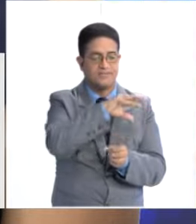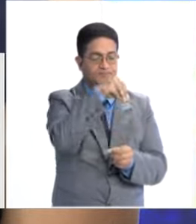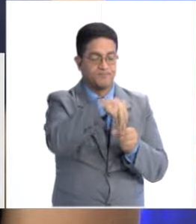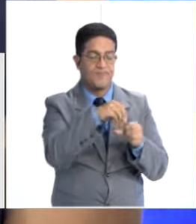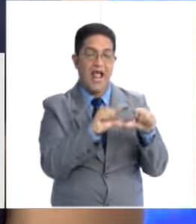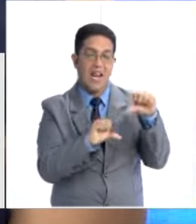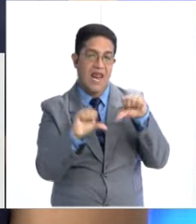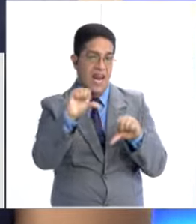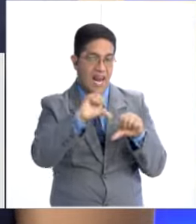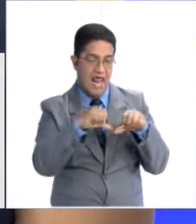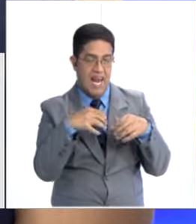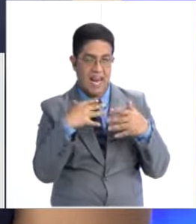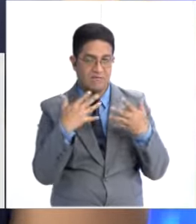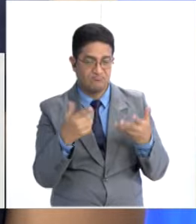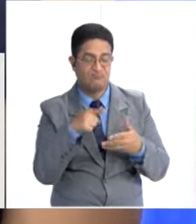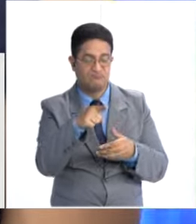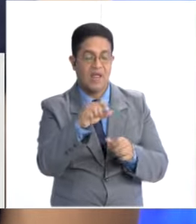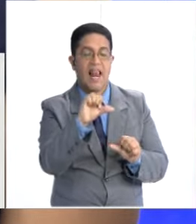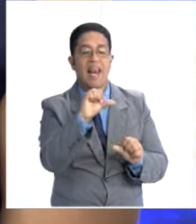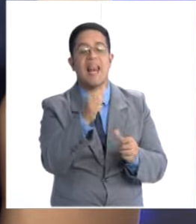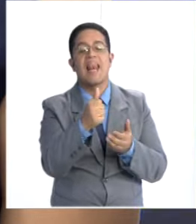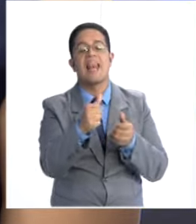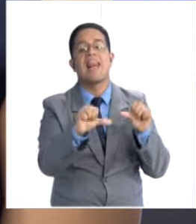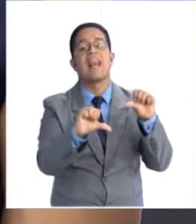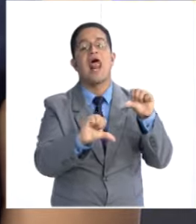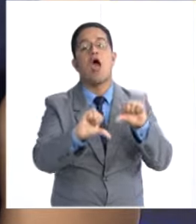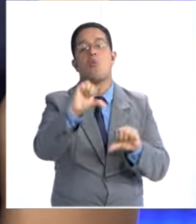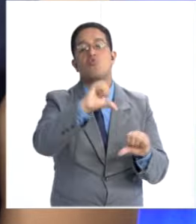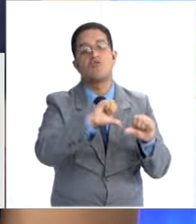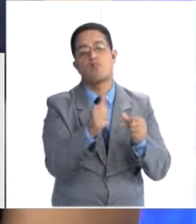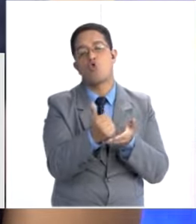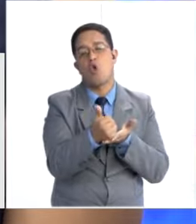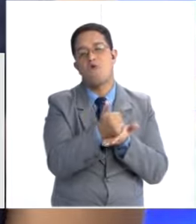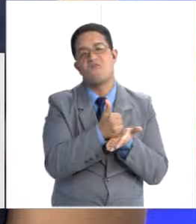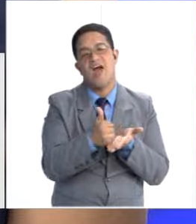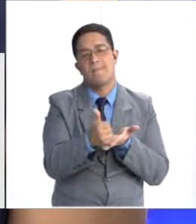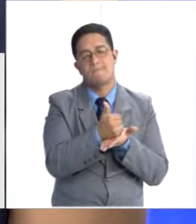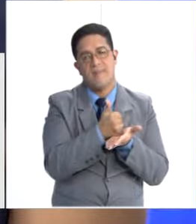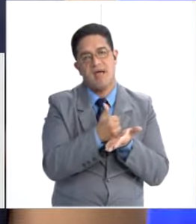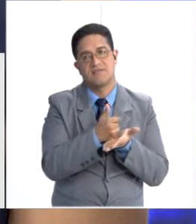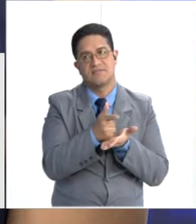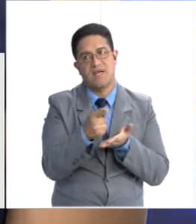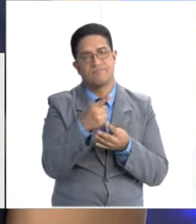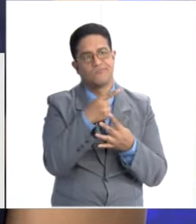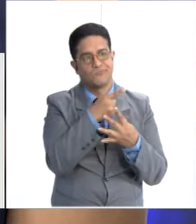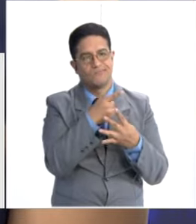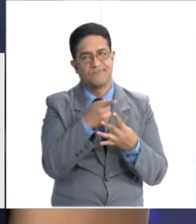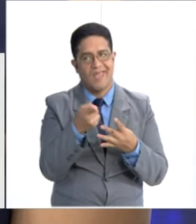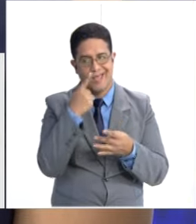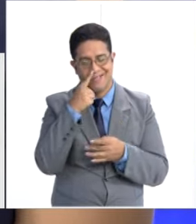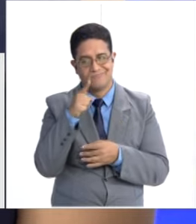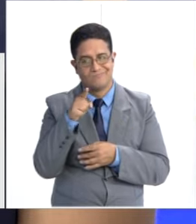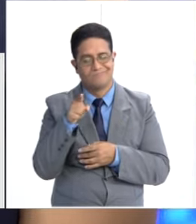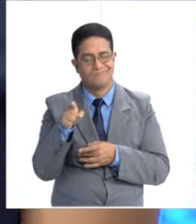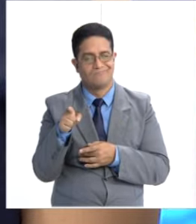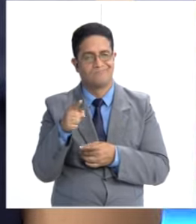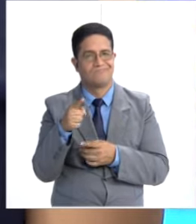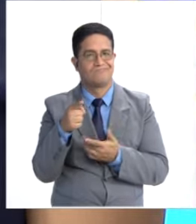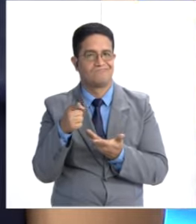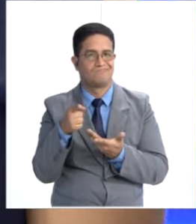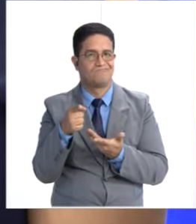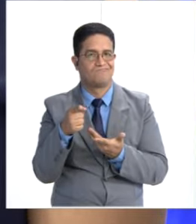que es un laboratorio de farmacéutico de productos naturales, vienen bajo